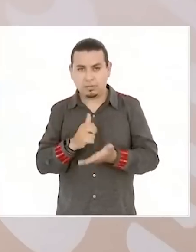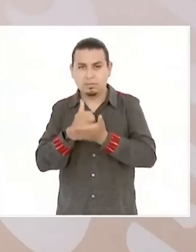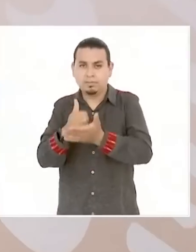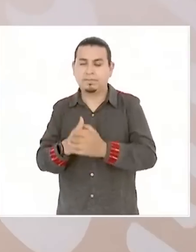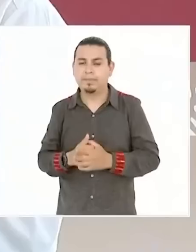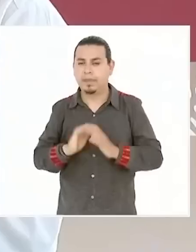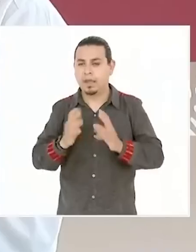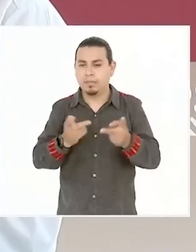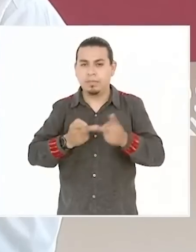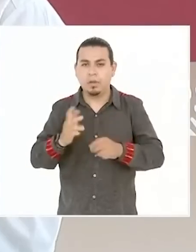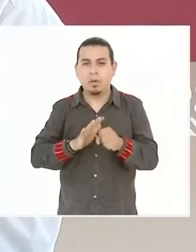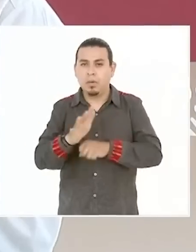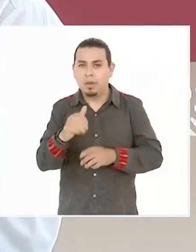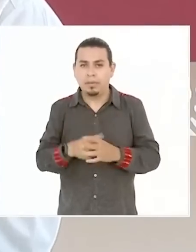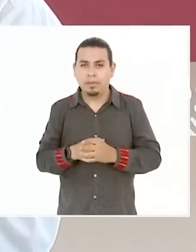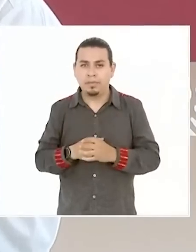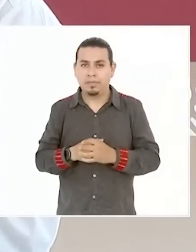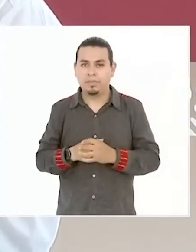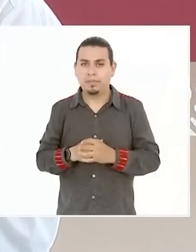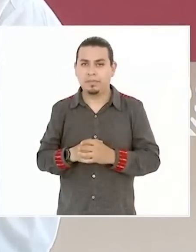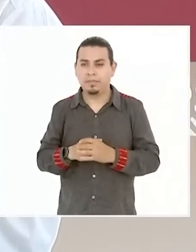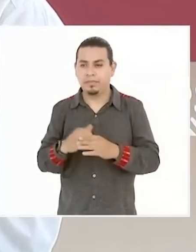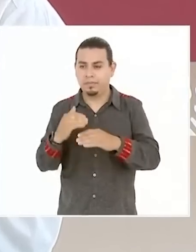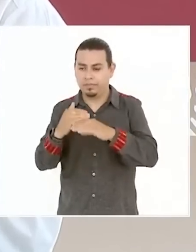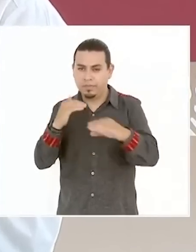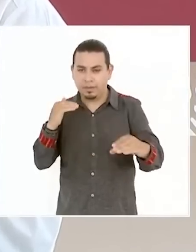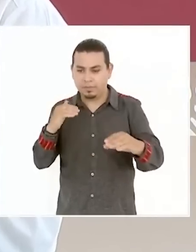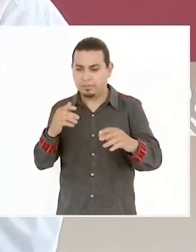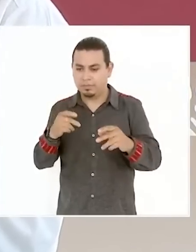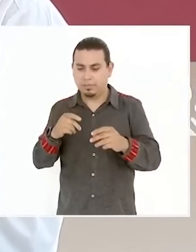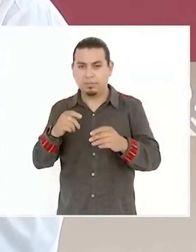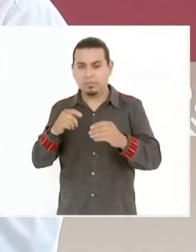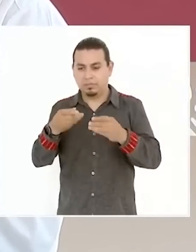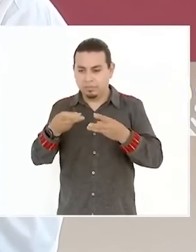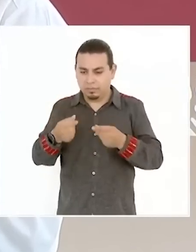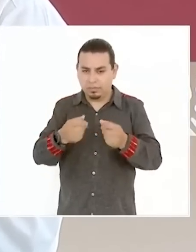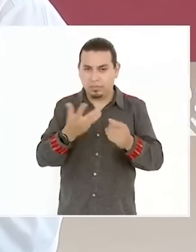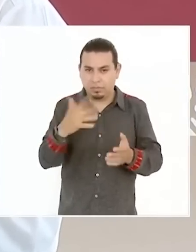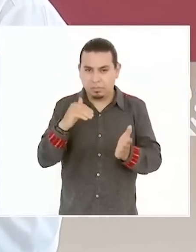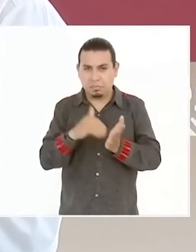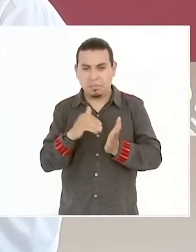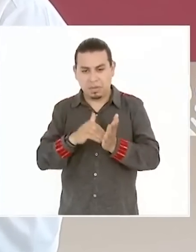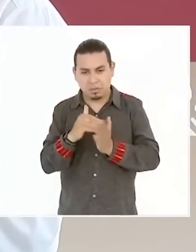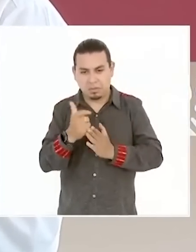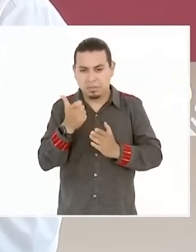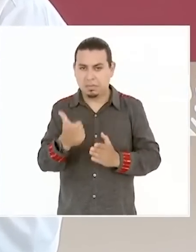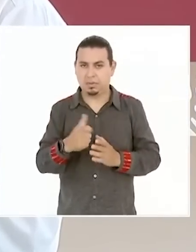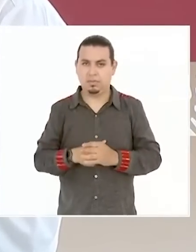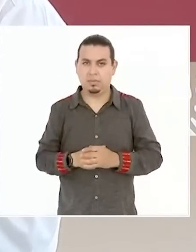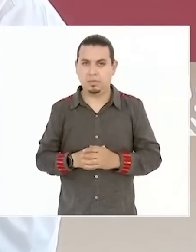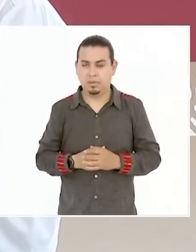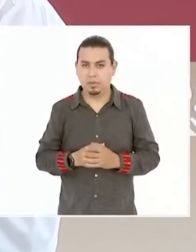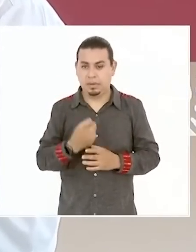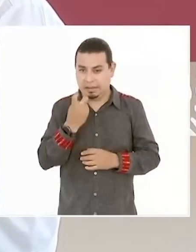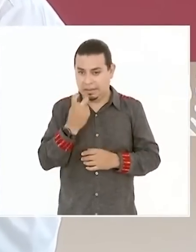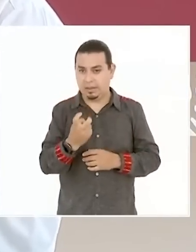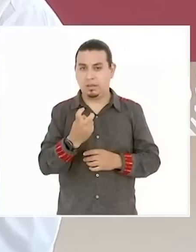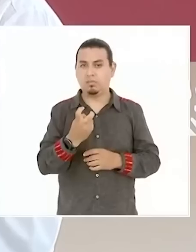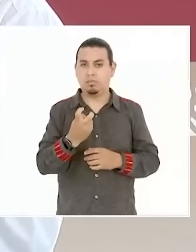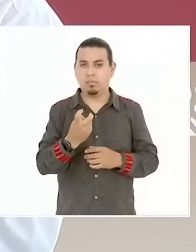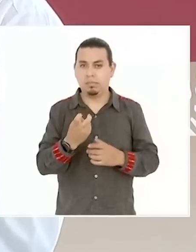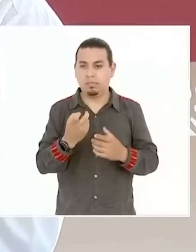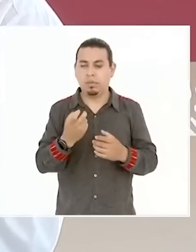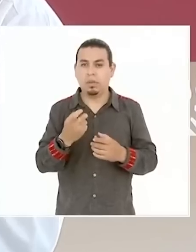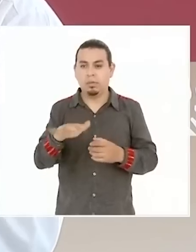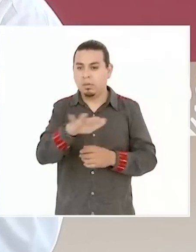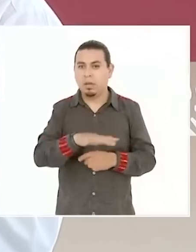se desarrolla la construcción del gasoducto transísmico con una inversión de 10.000 millones de pesos, el cual cubrirá